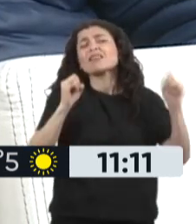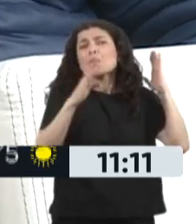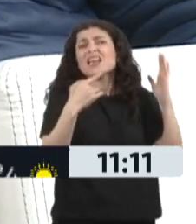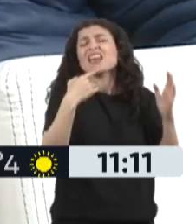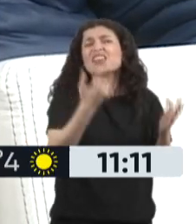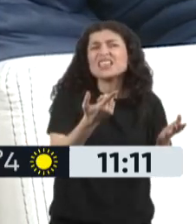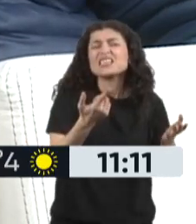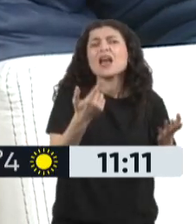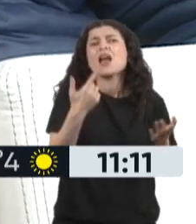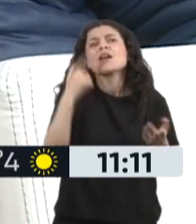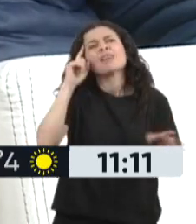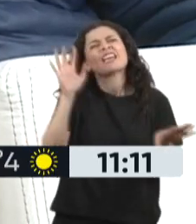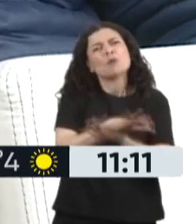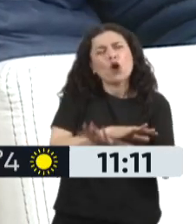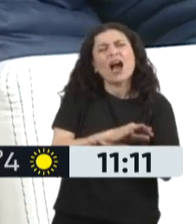que será de